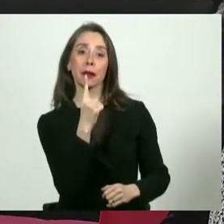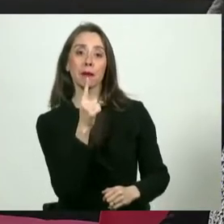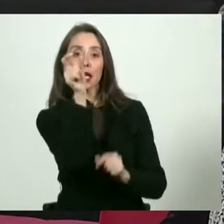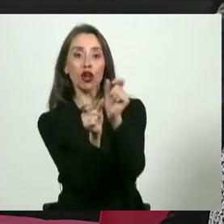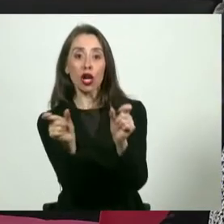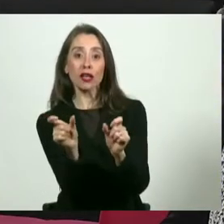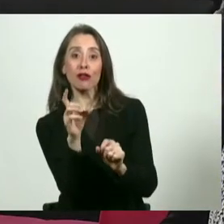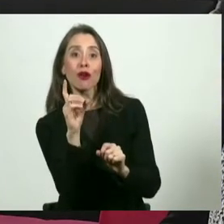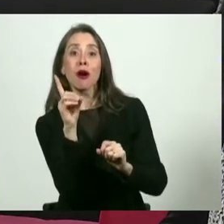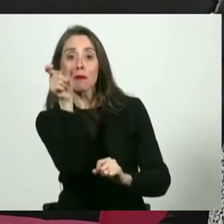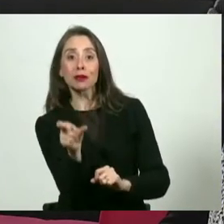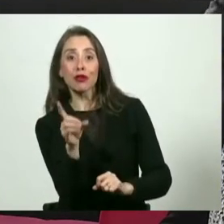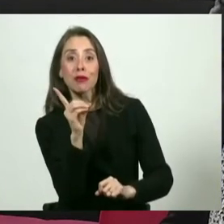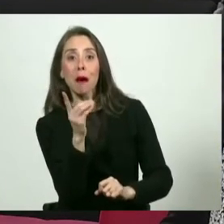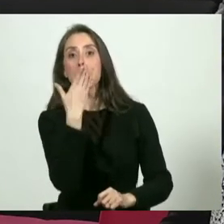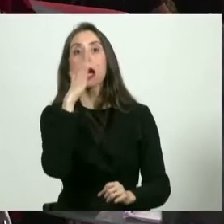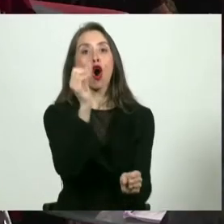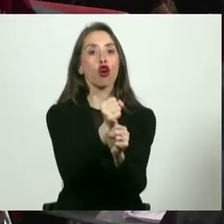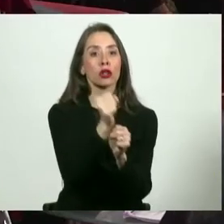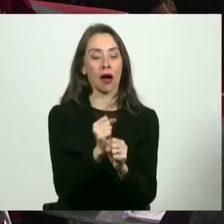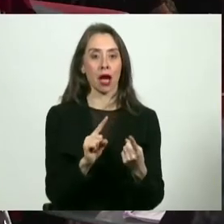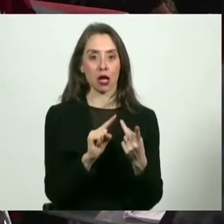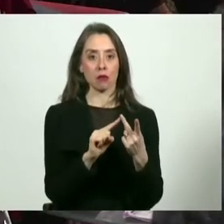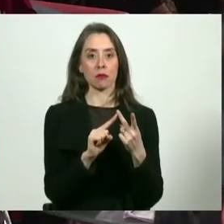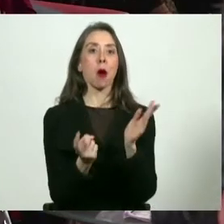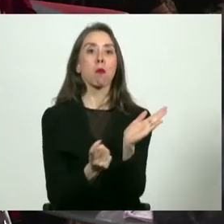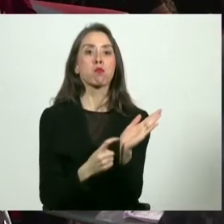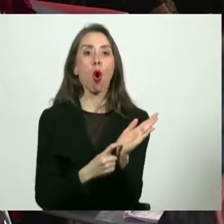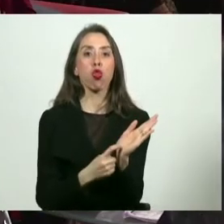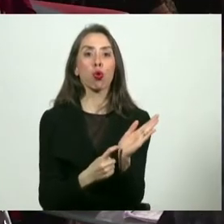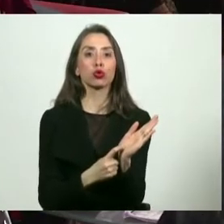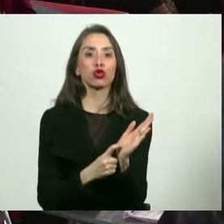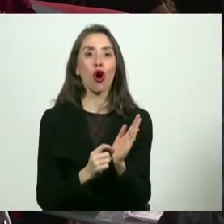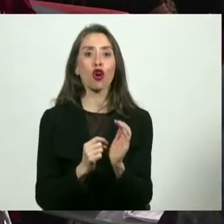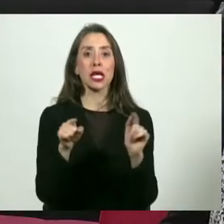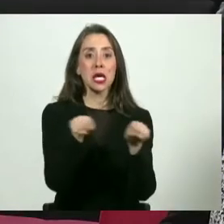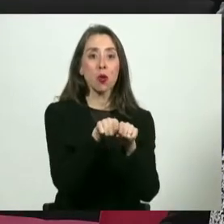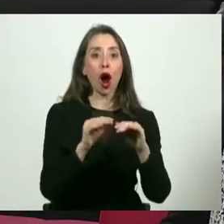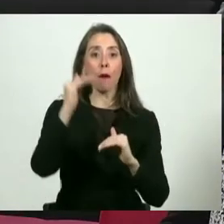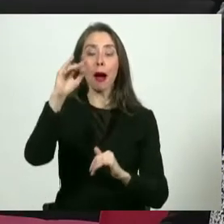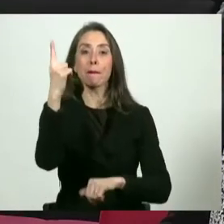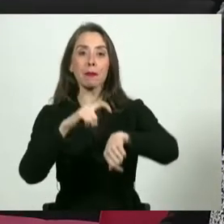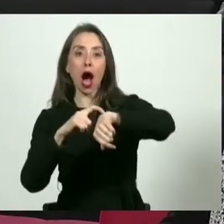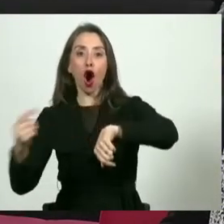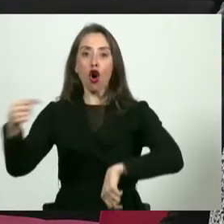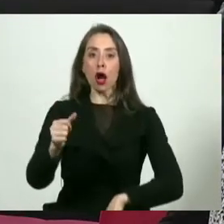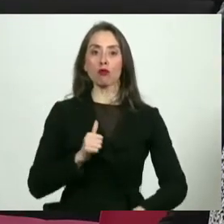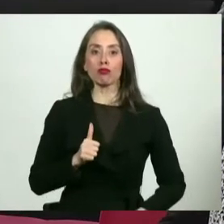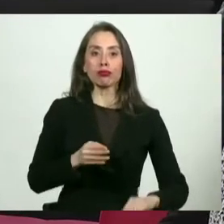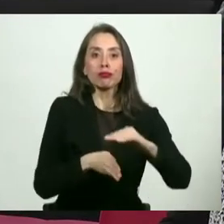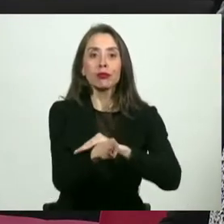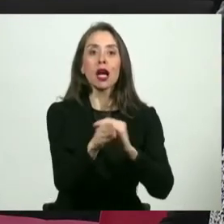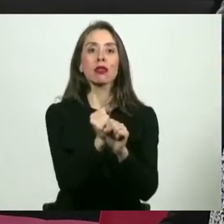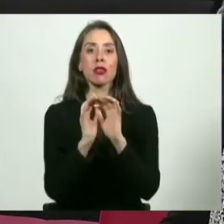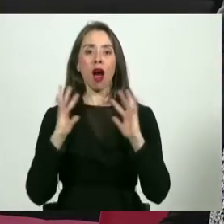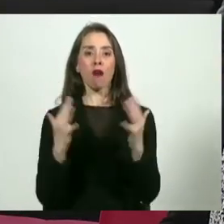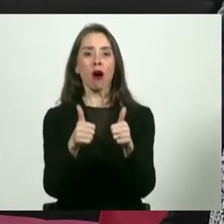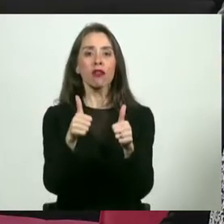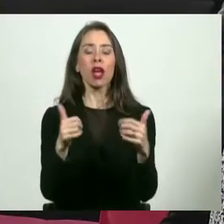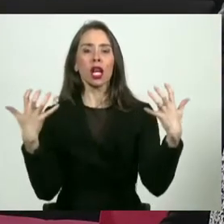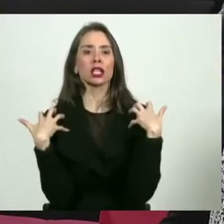mejores trabajadores. ¿Ah? Producen lo mismo más, son los primeros que llegan, generan buenos ambientes de trabajo, son súper